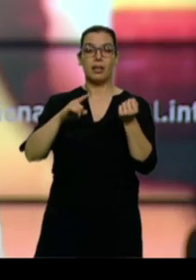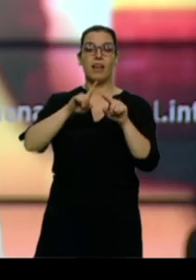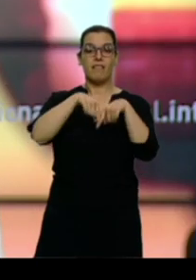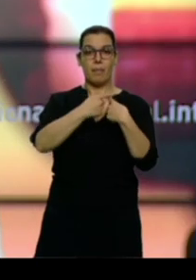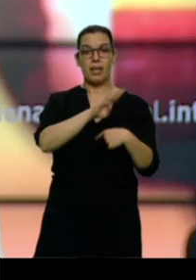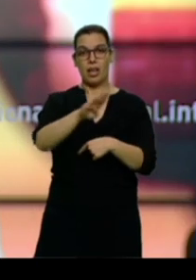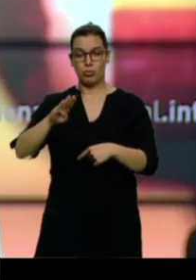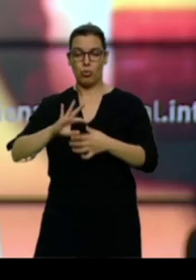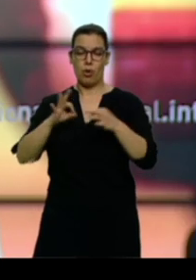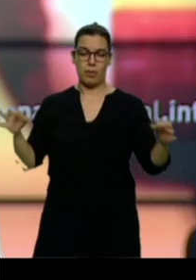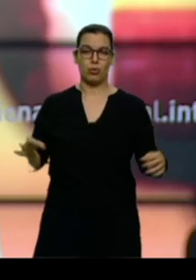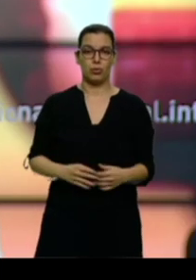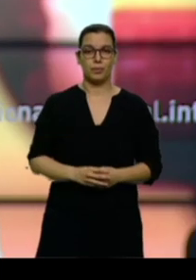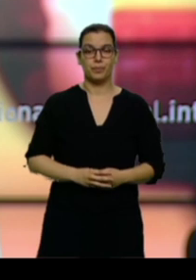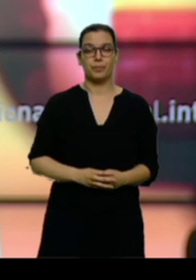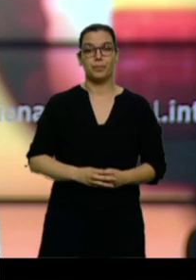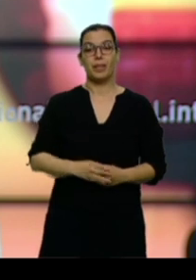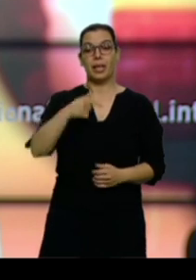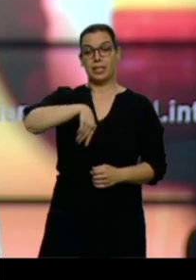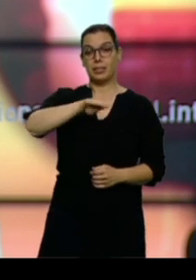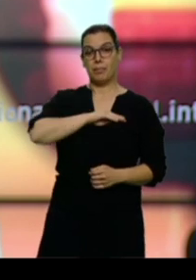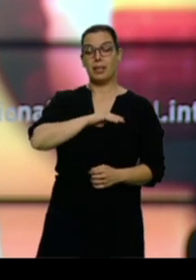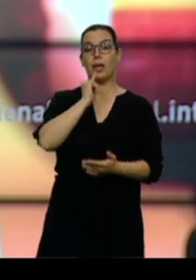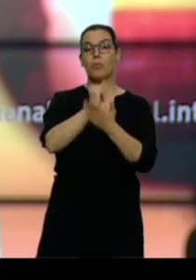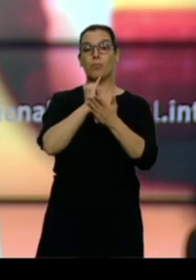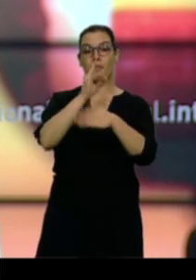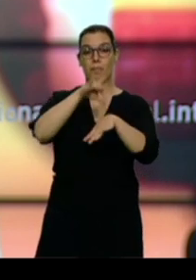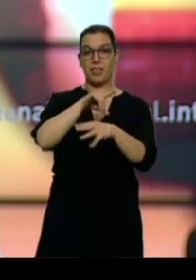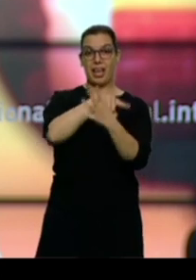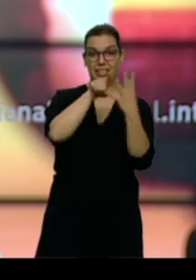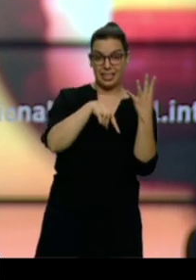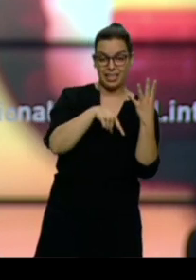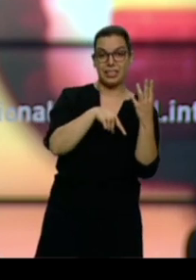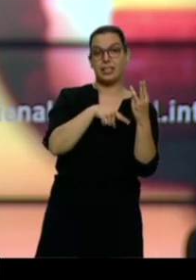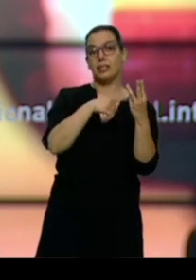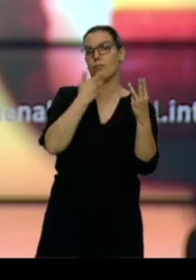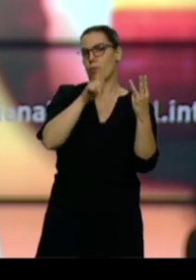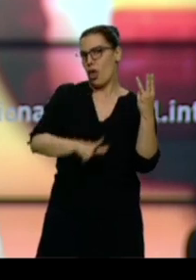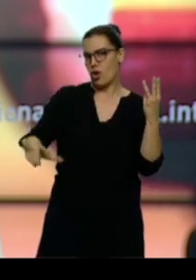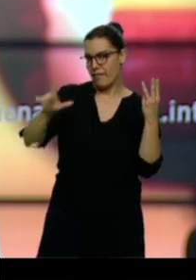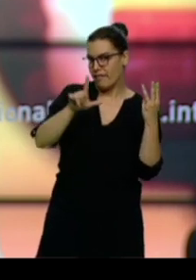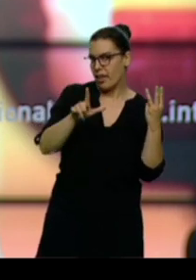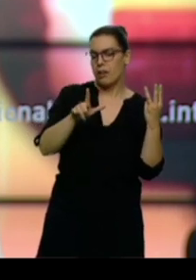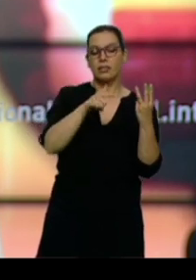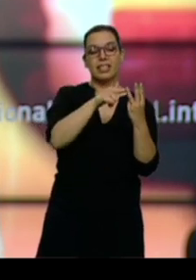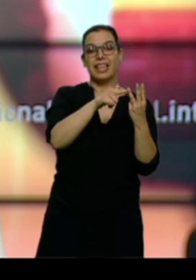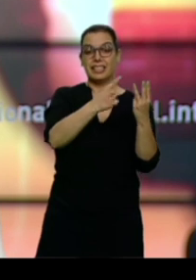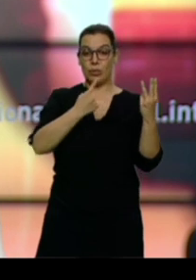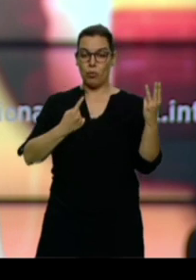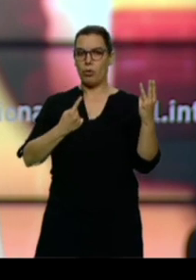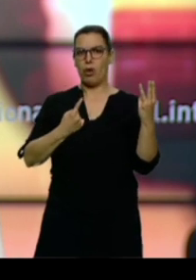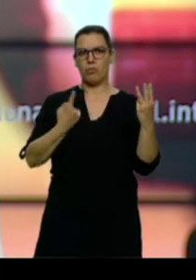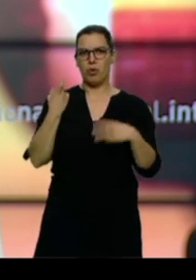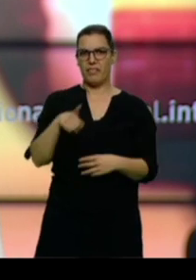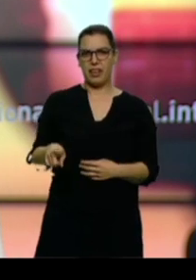En España, tres de cada diez pruebas médicas de imagen que se hacen, como por ejemplo las radiografías, son innecesarias. Por